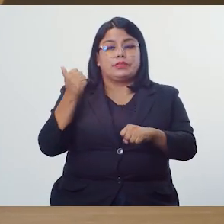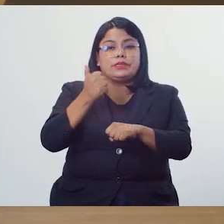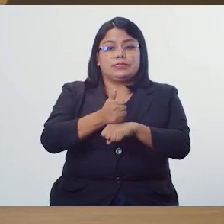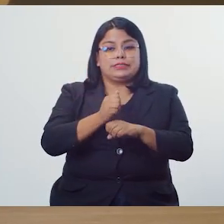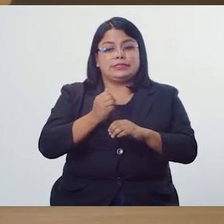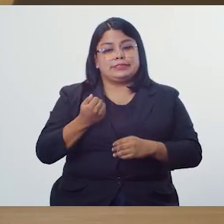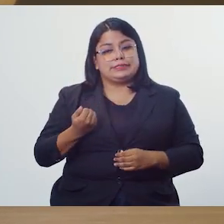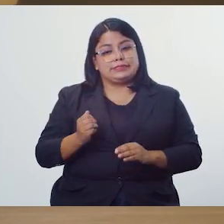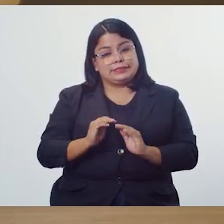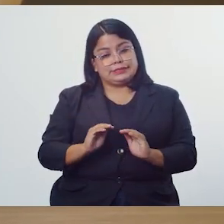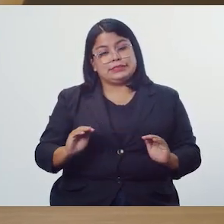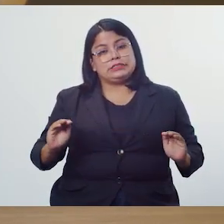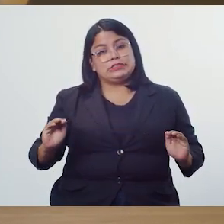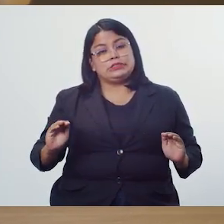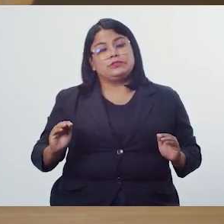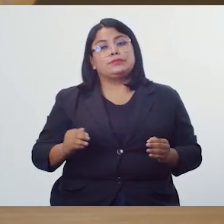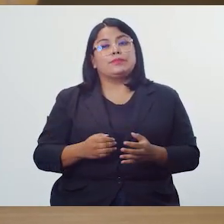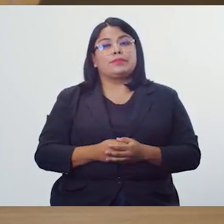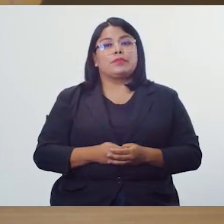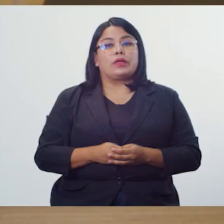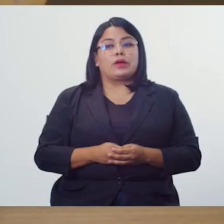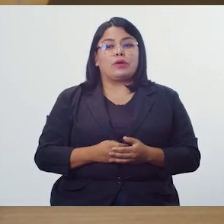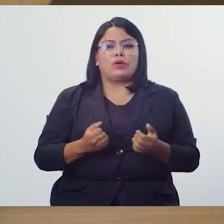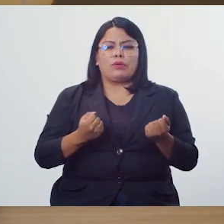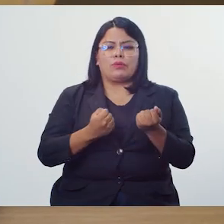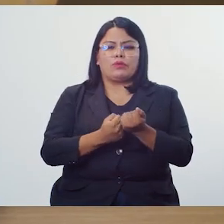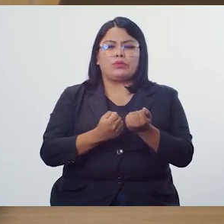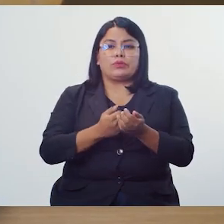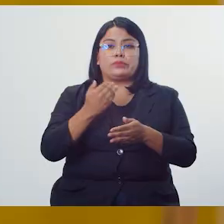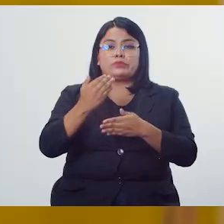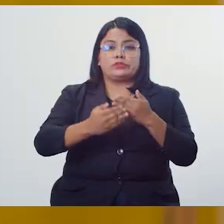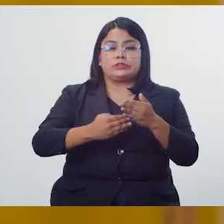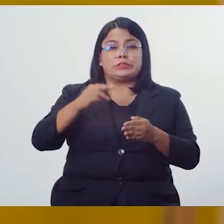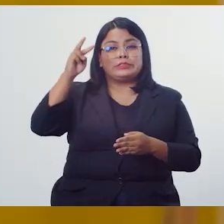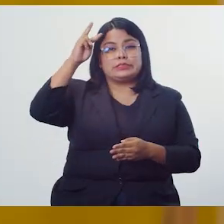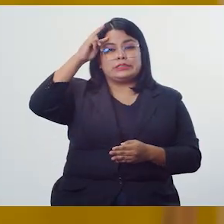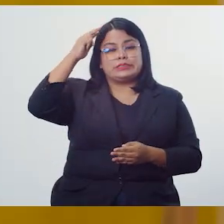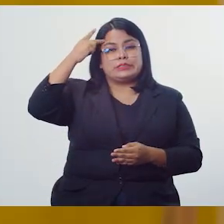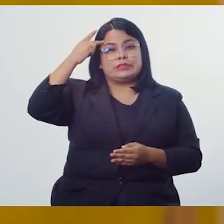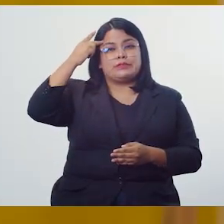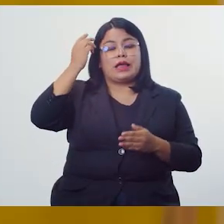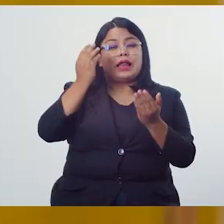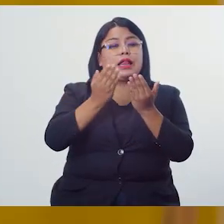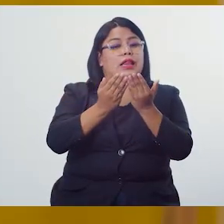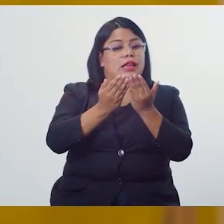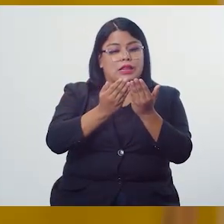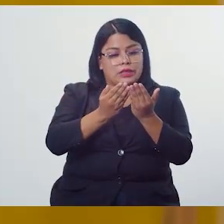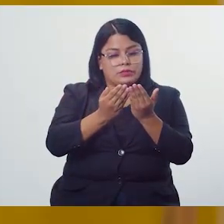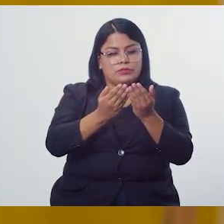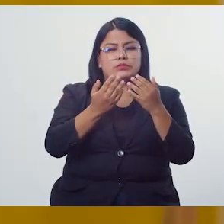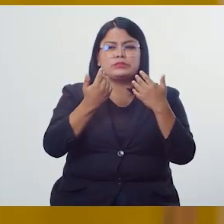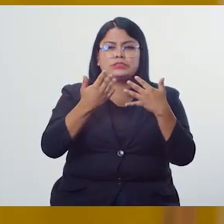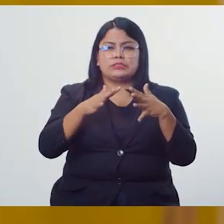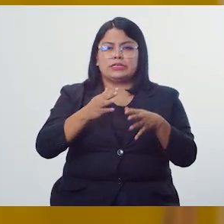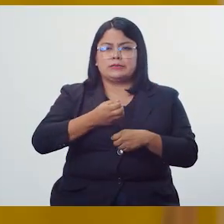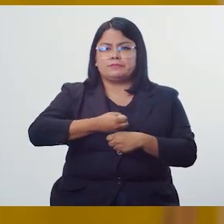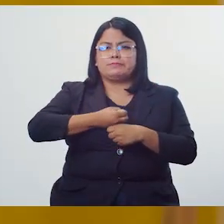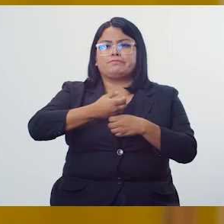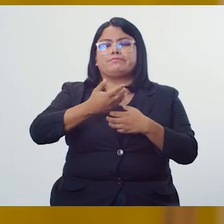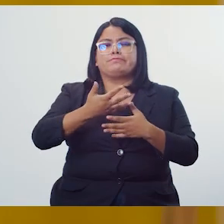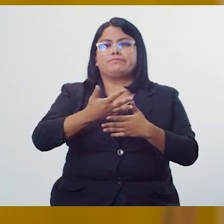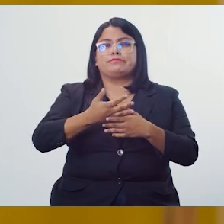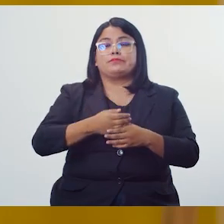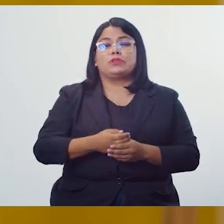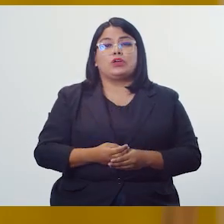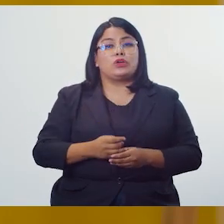consolidados en los niños y las niñas a través de procesos significativos de lectura. Lo que ya decíamos,